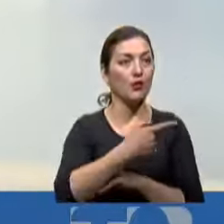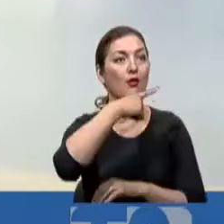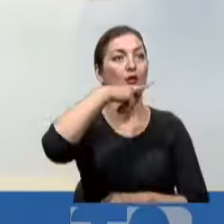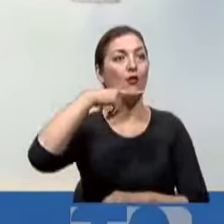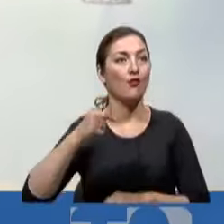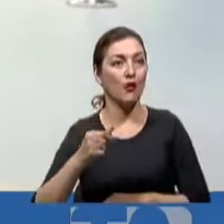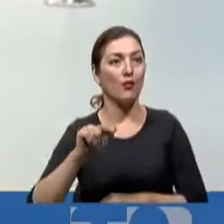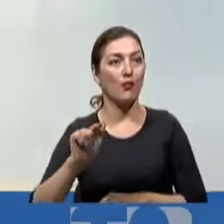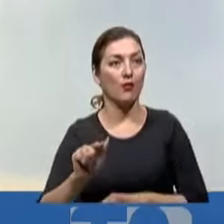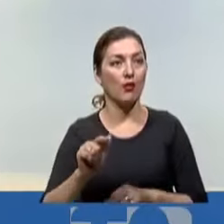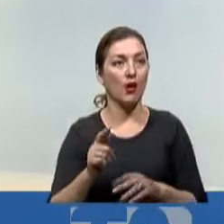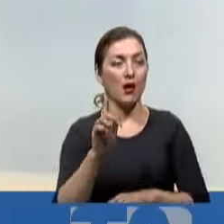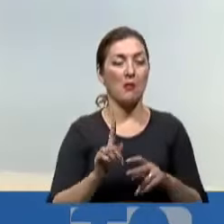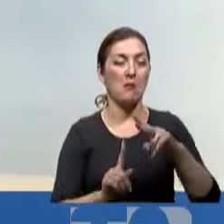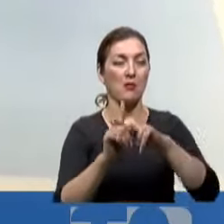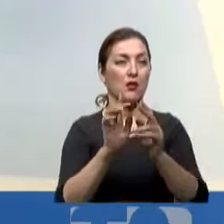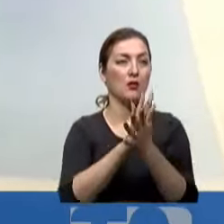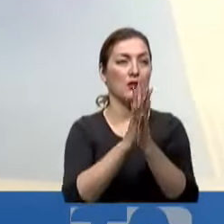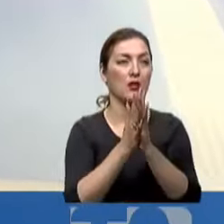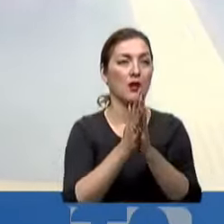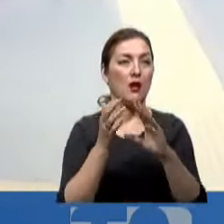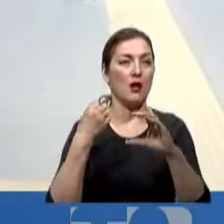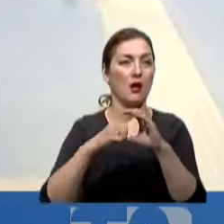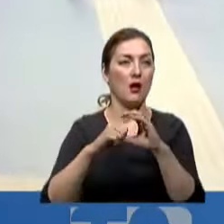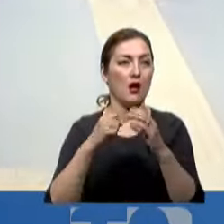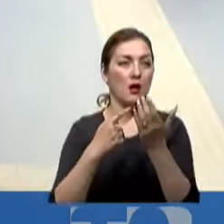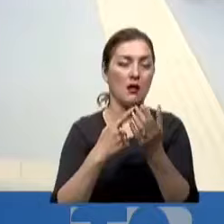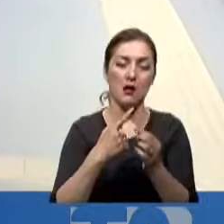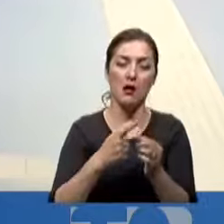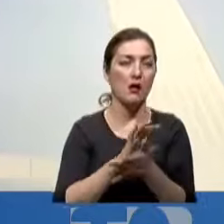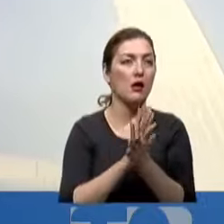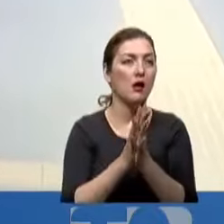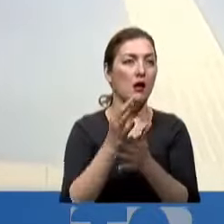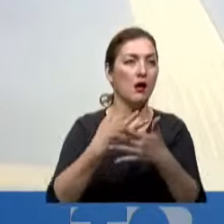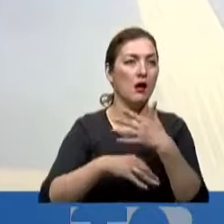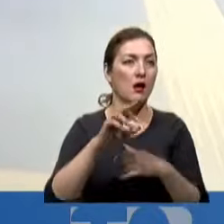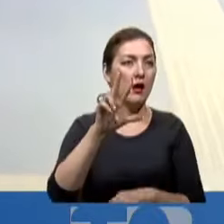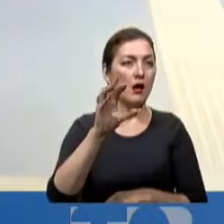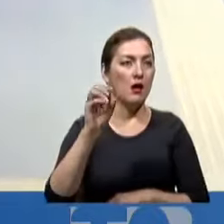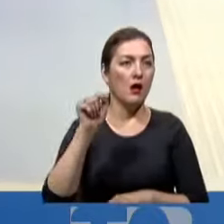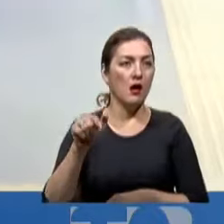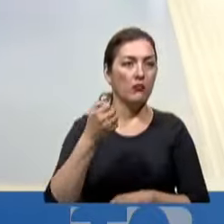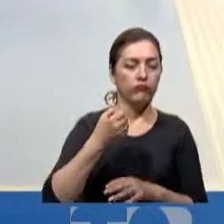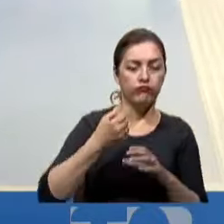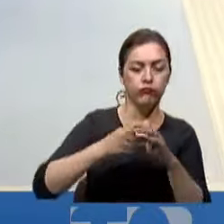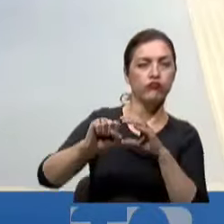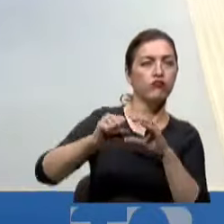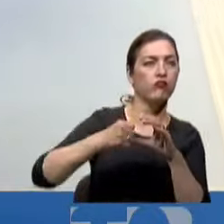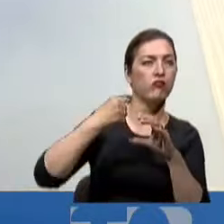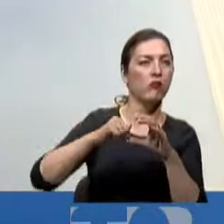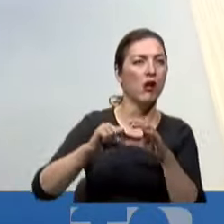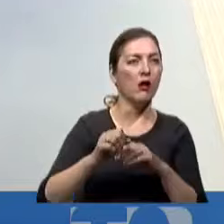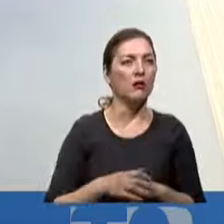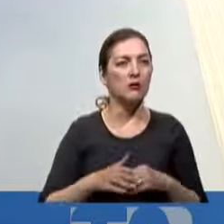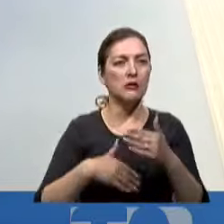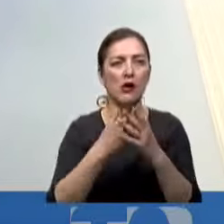feriado no se registraron incidentes aquí en el Metro de Quito, y alrededor de 300.000 viajes se identificaron en